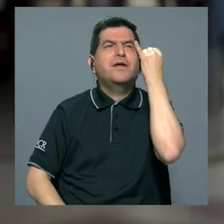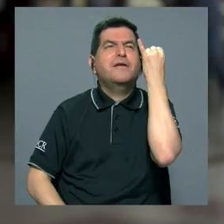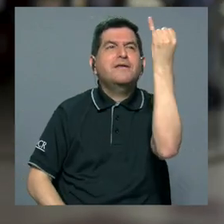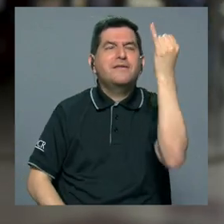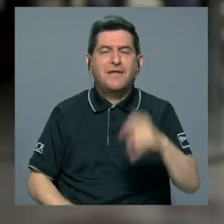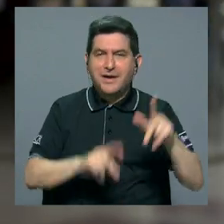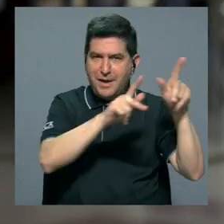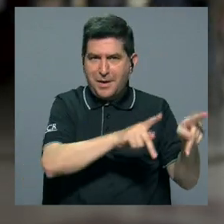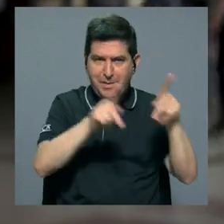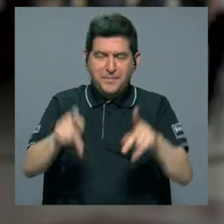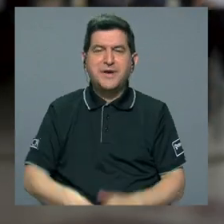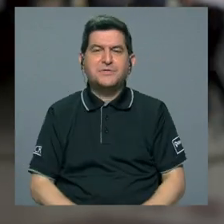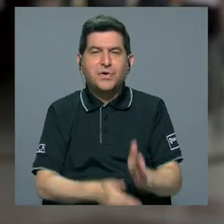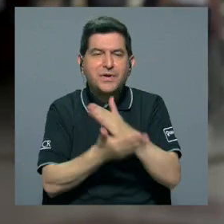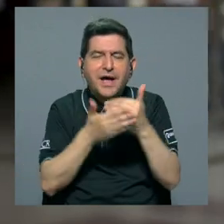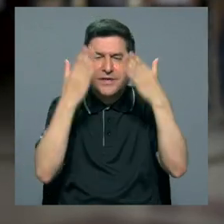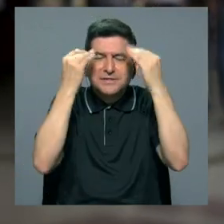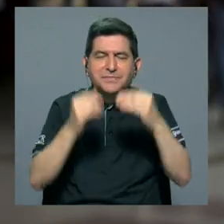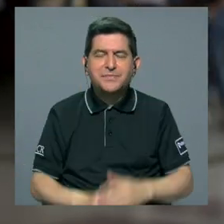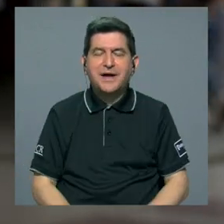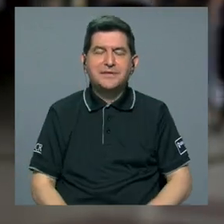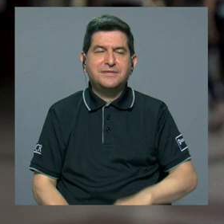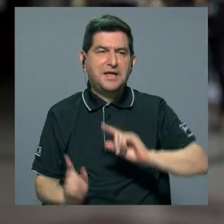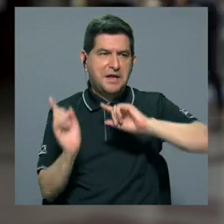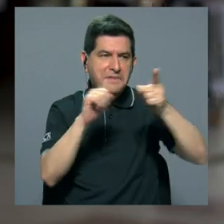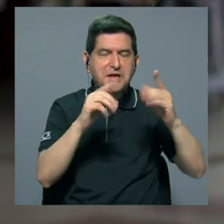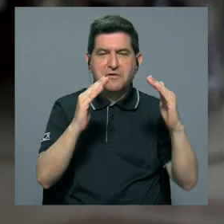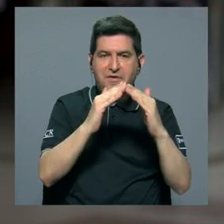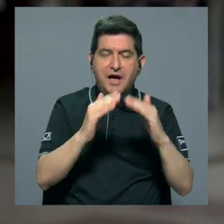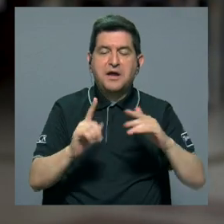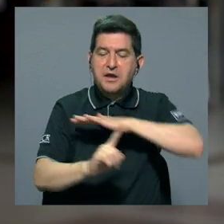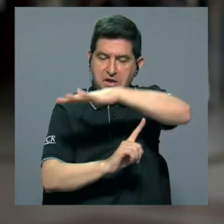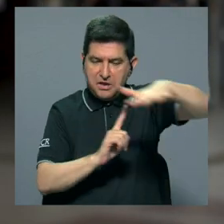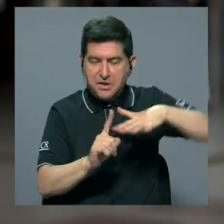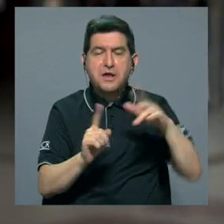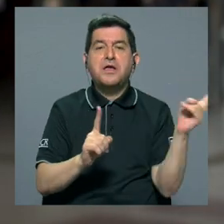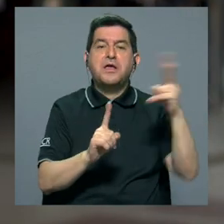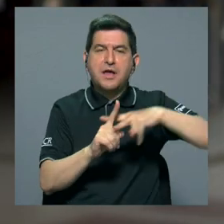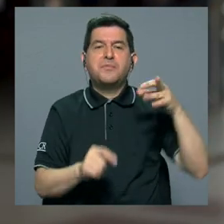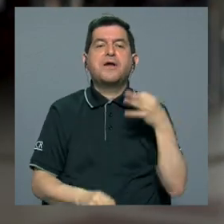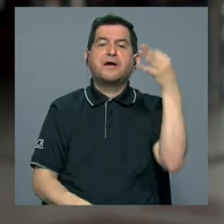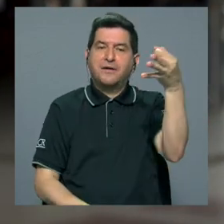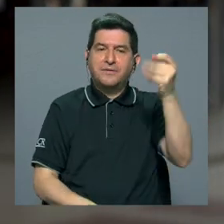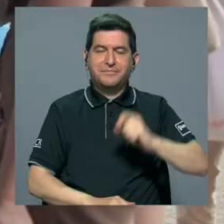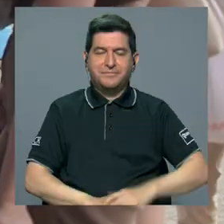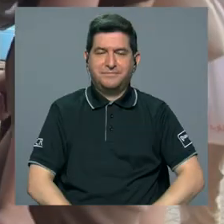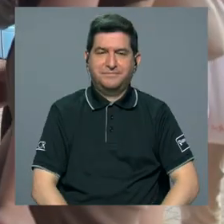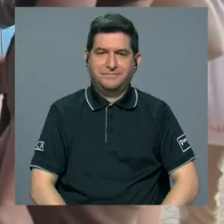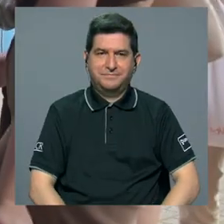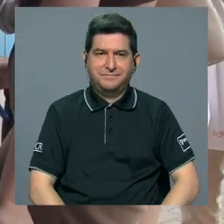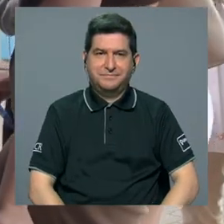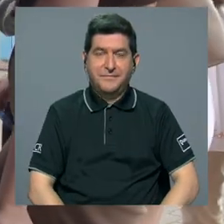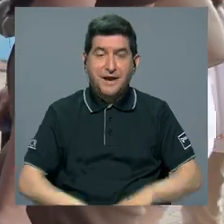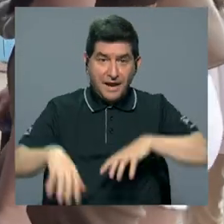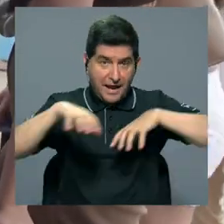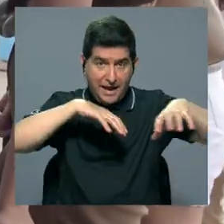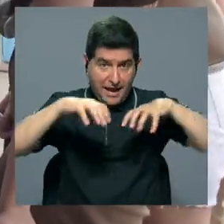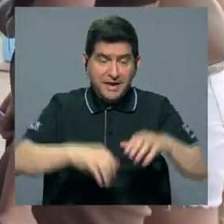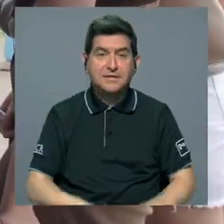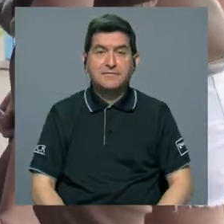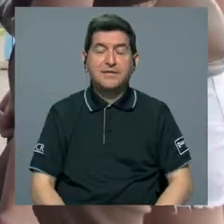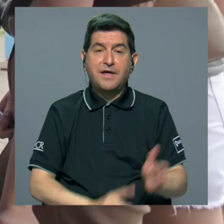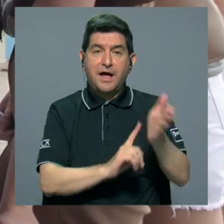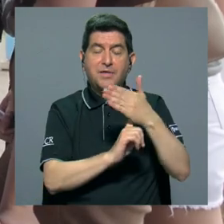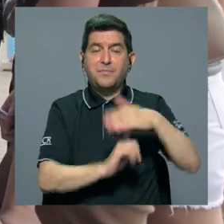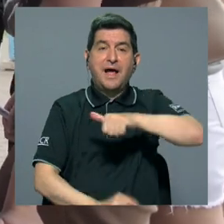la idea es que las personas se lleven un poco de esta información a sus casas, a su entorno y puedan aplicarlo en un futuro. La